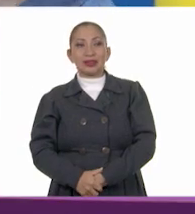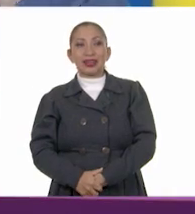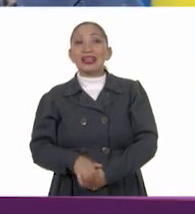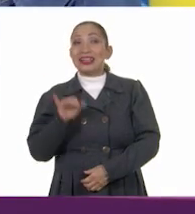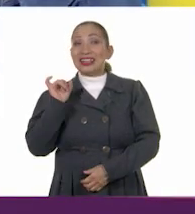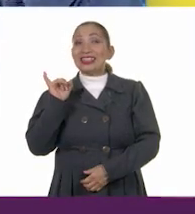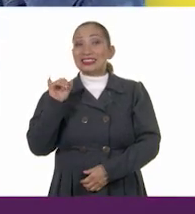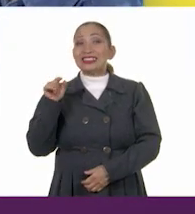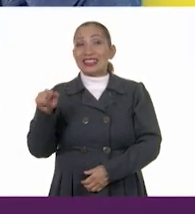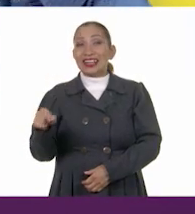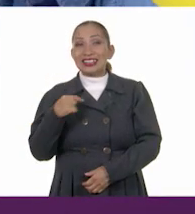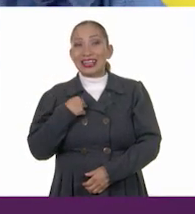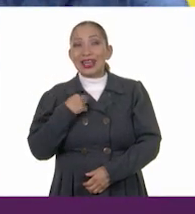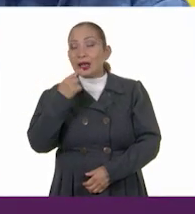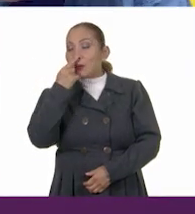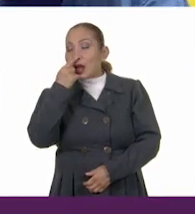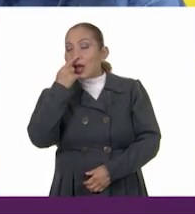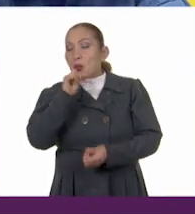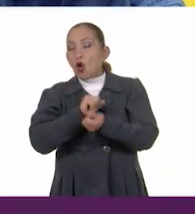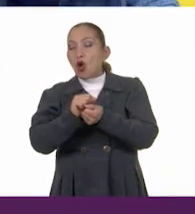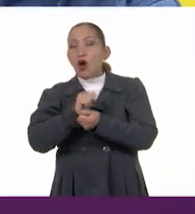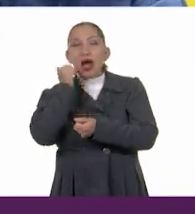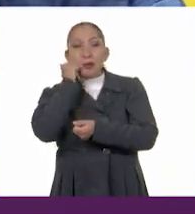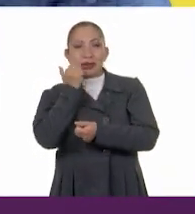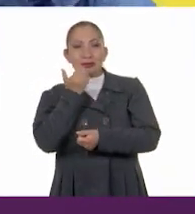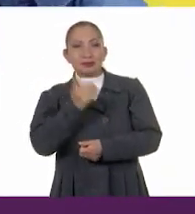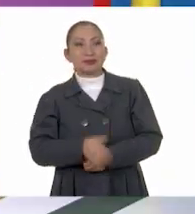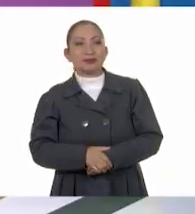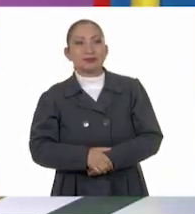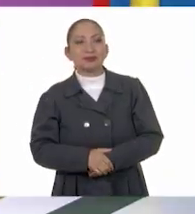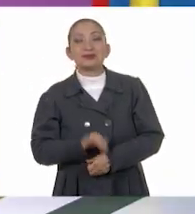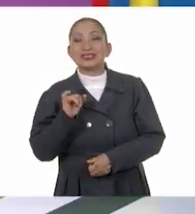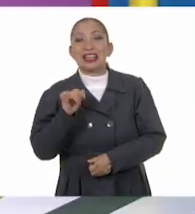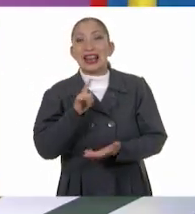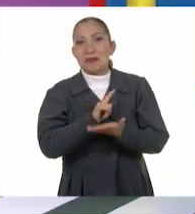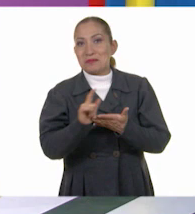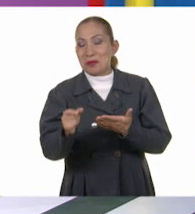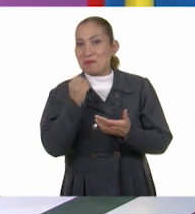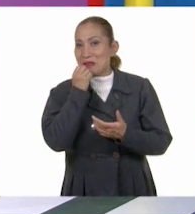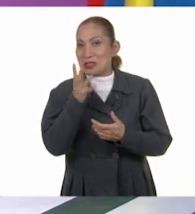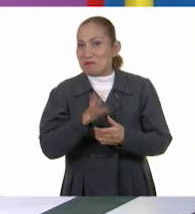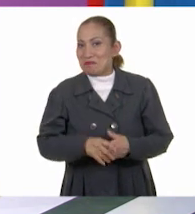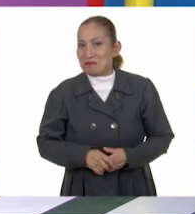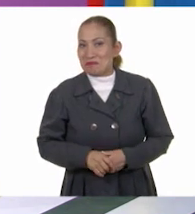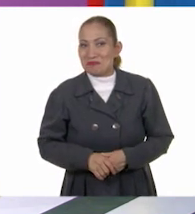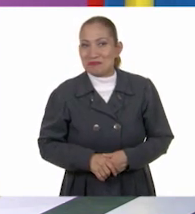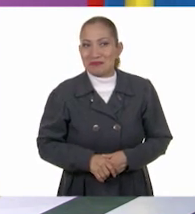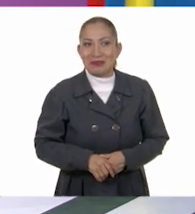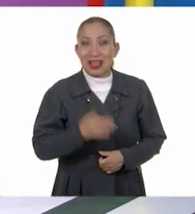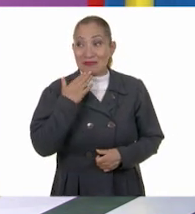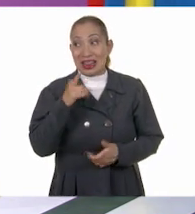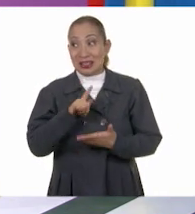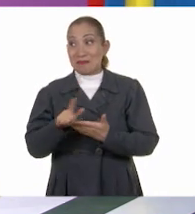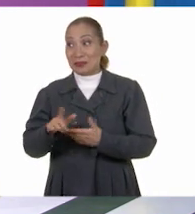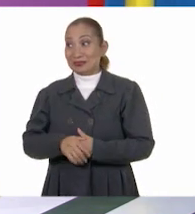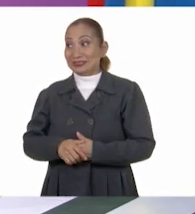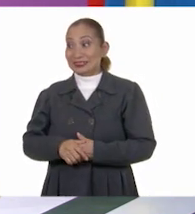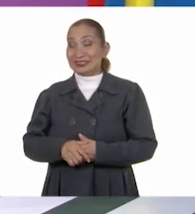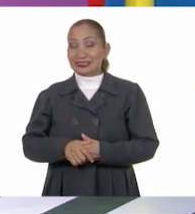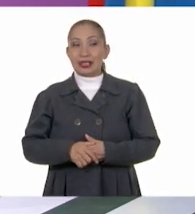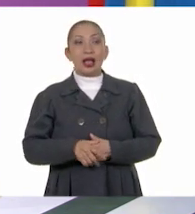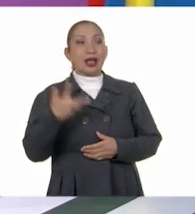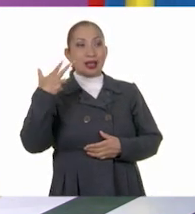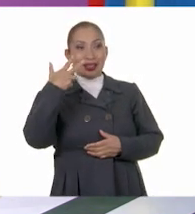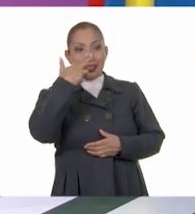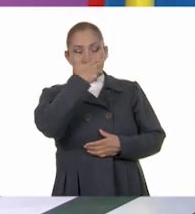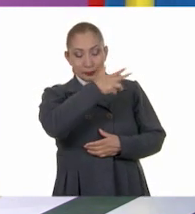Riquísimo. Sí, si así huele el suavizante, pues sí, está bien. Ay, sí, es cierto. Ya está limpio, ¿qué bueno, pasa? Qué bueno okay. Que está limpio.